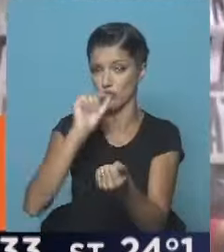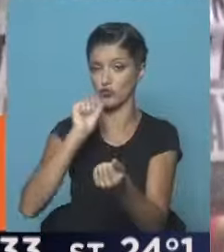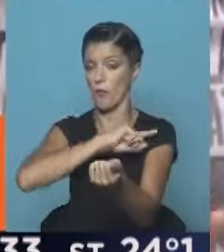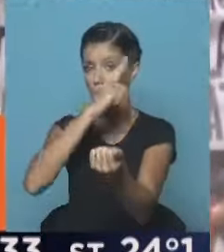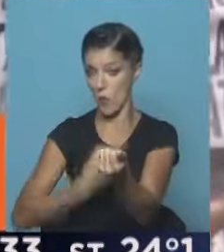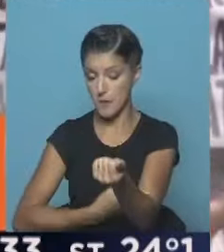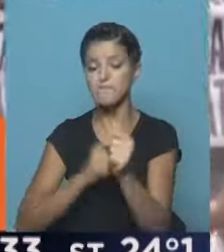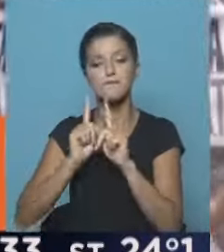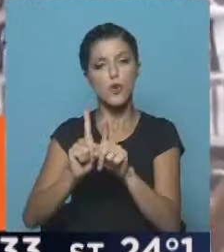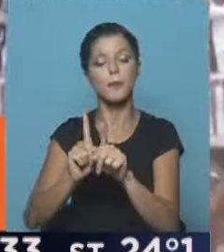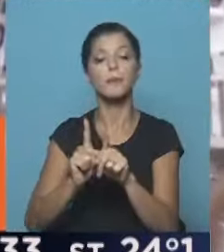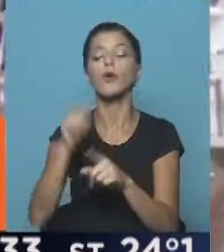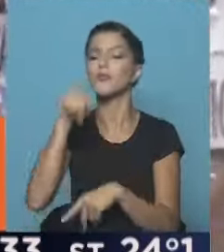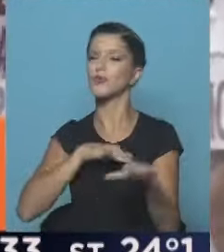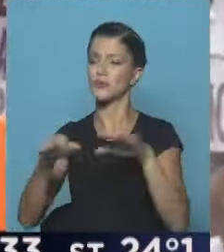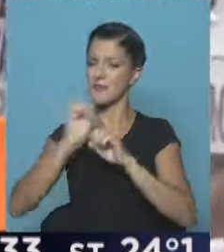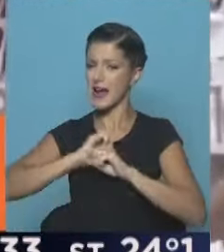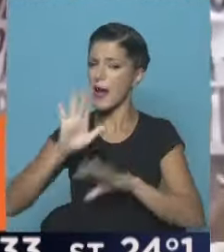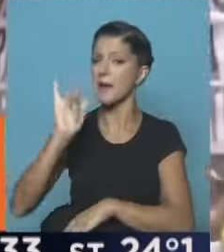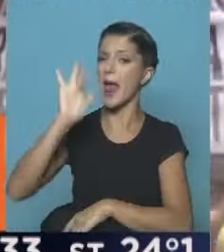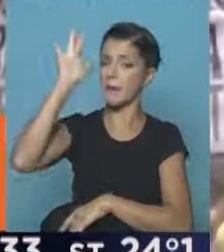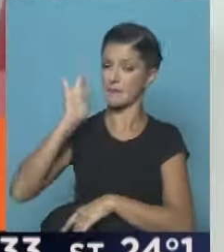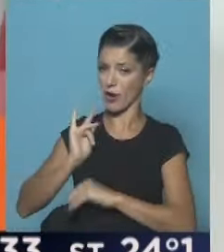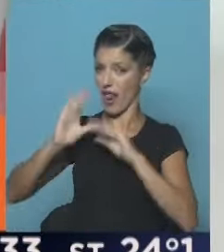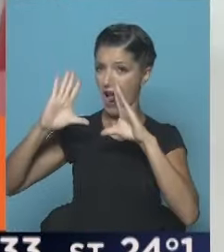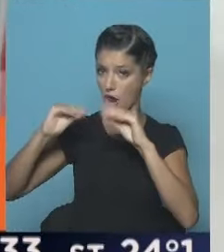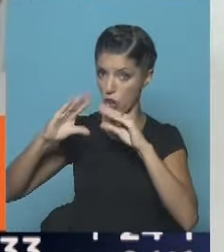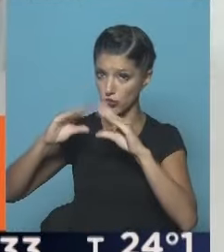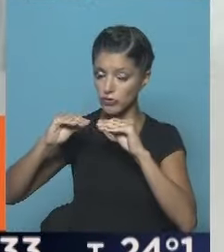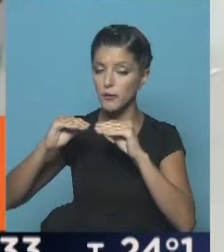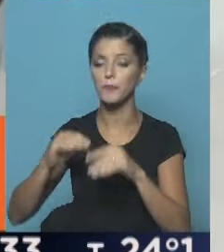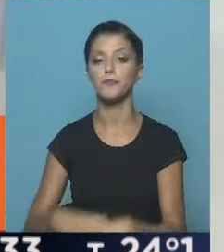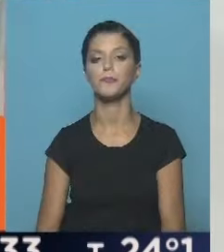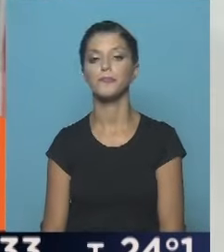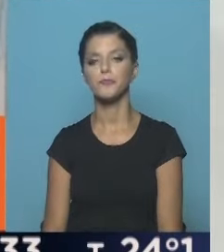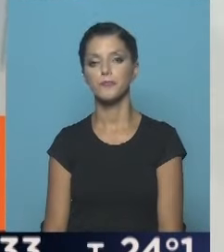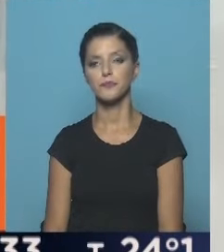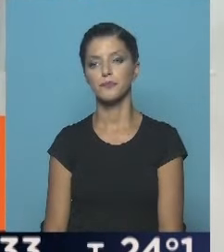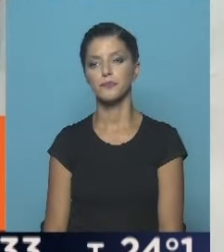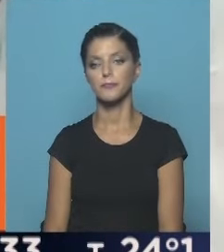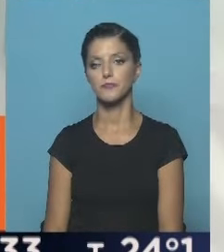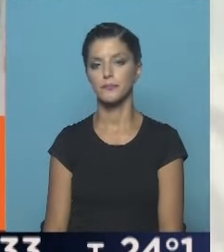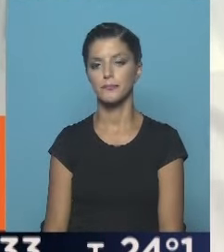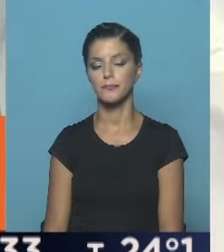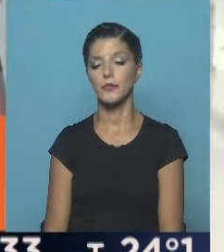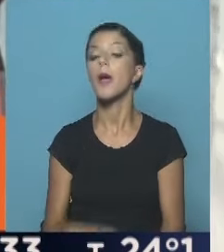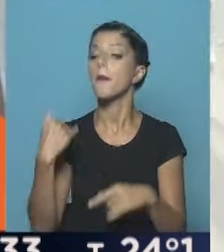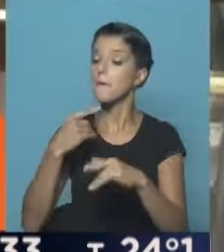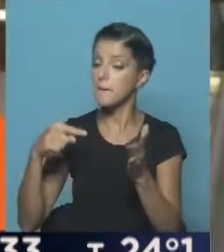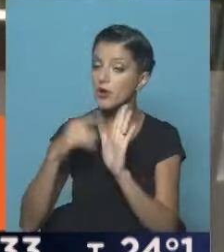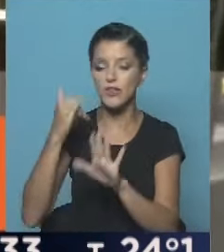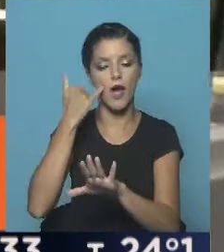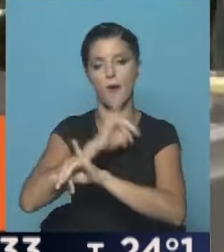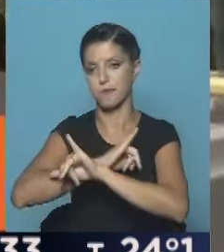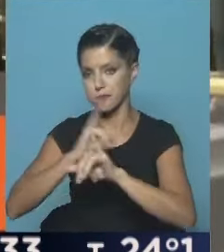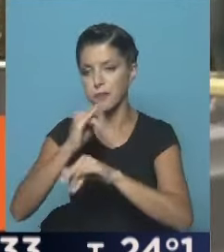había definido en Venezuela el miércoles por la noche. Finalmente, como les decía, se anunció que la medida